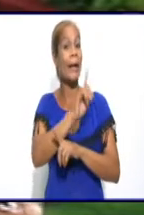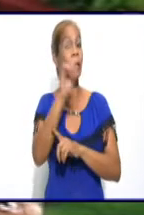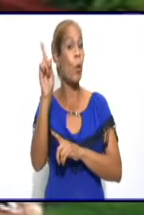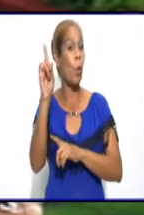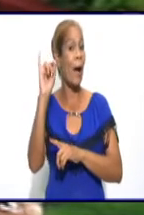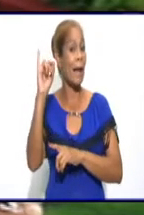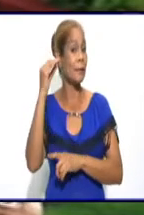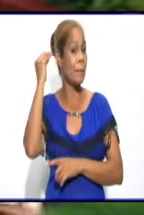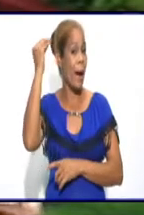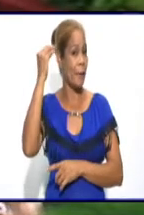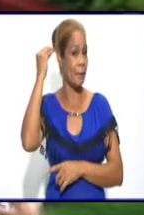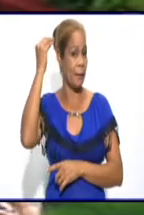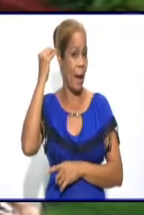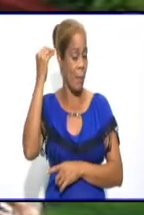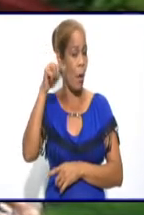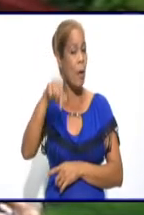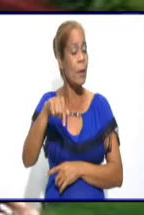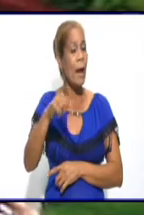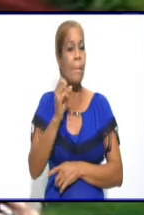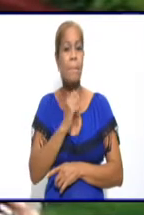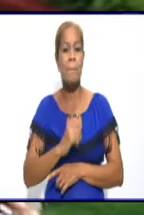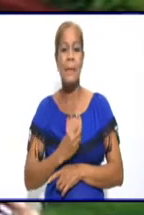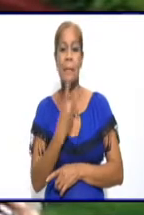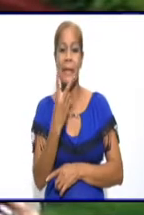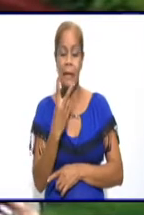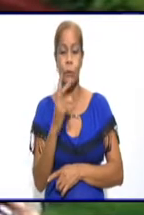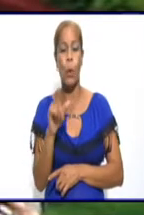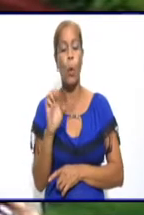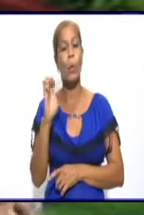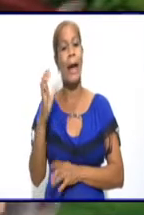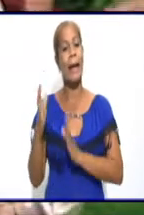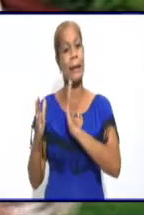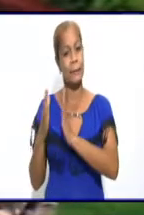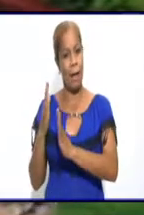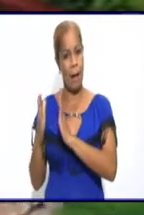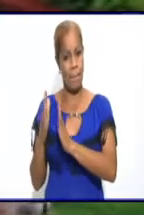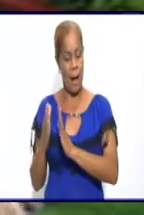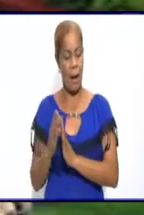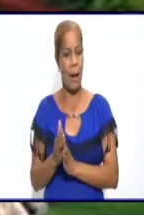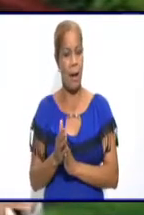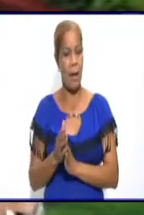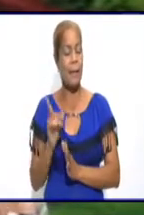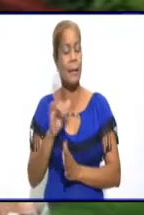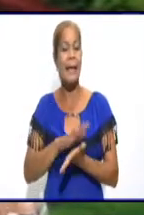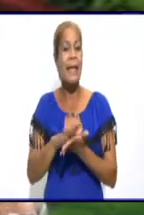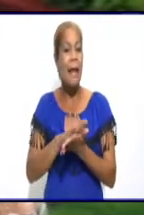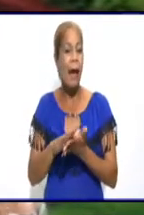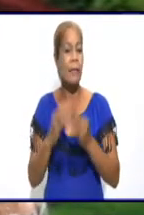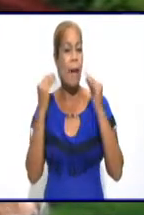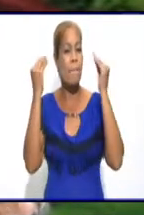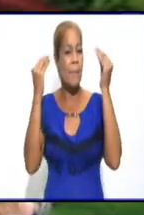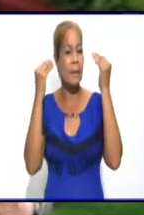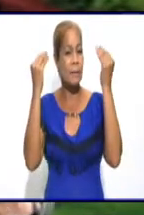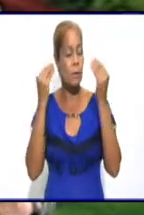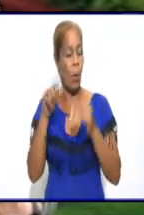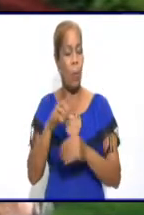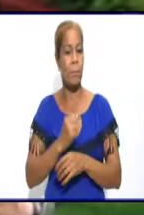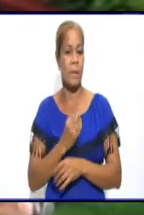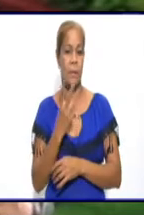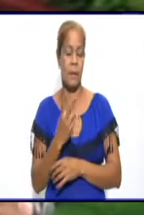viviendo una etapa en la vida en la que nadie pensó ayer incluso lo comentábamos aquí en el programa